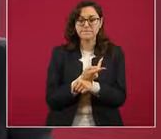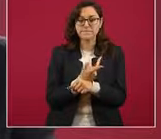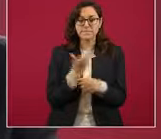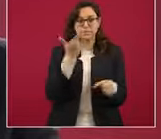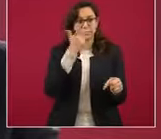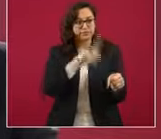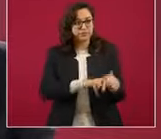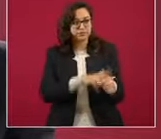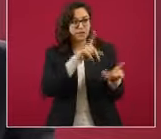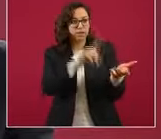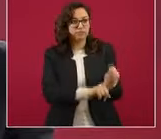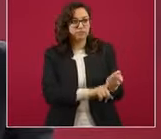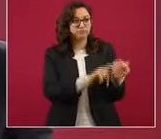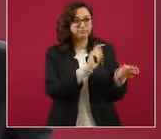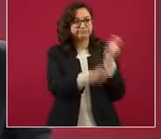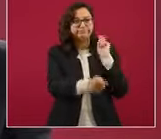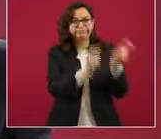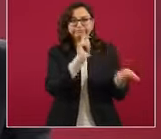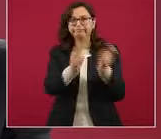hospitalaria.